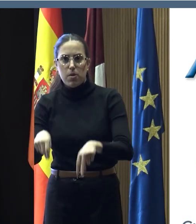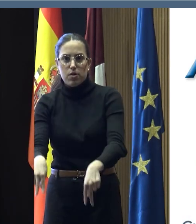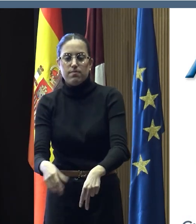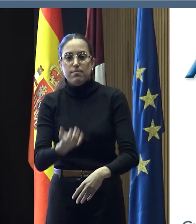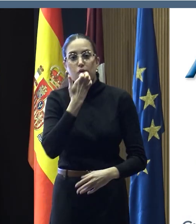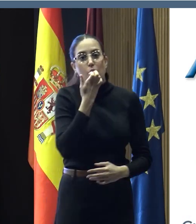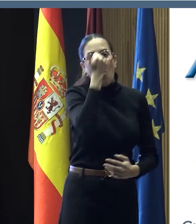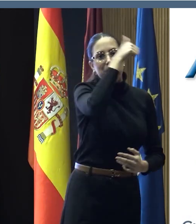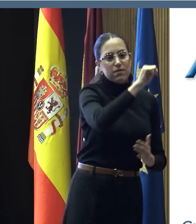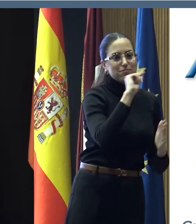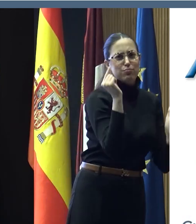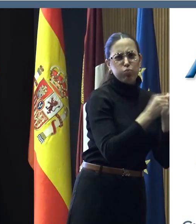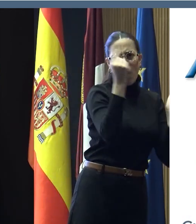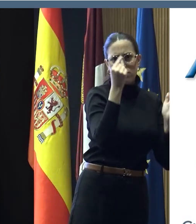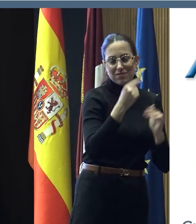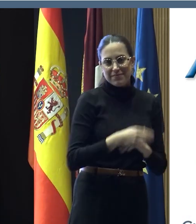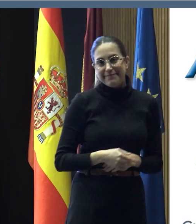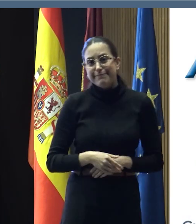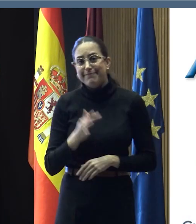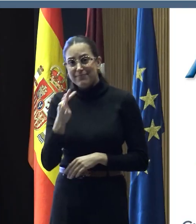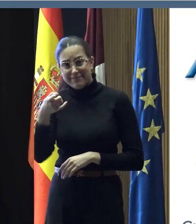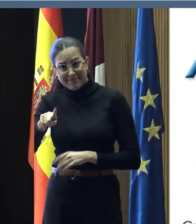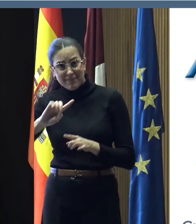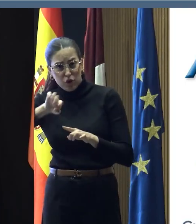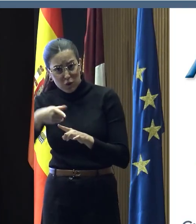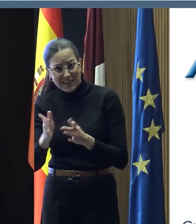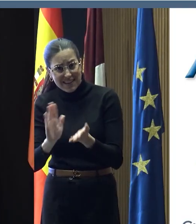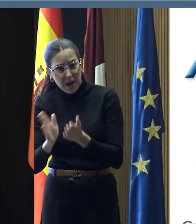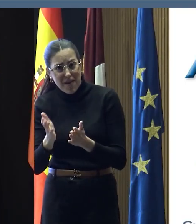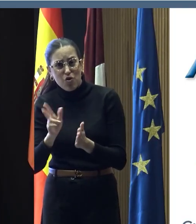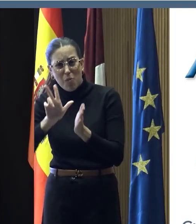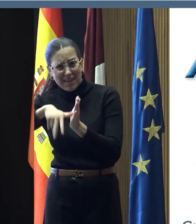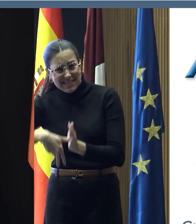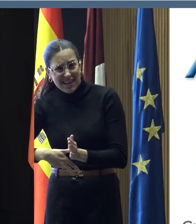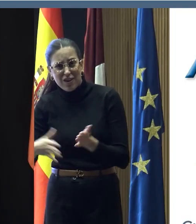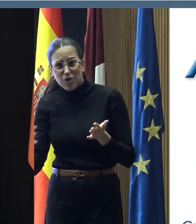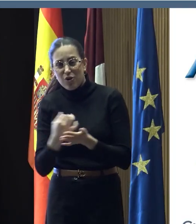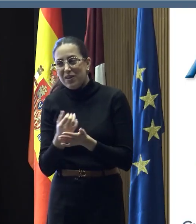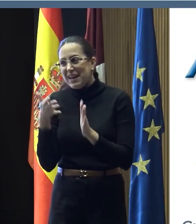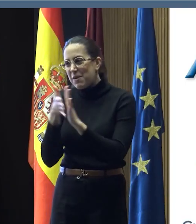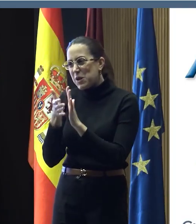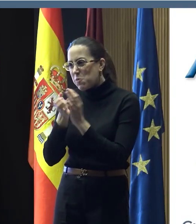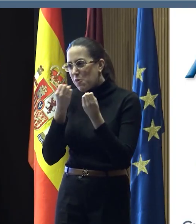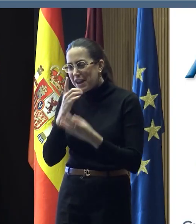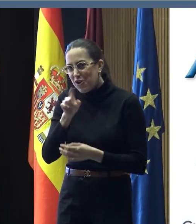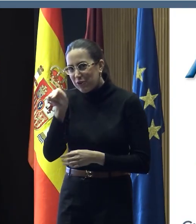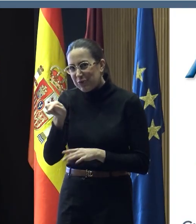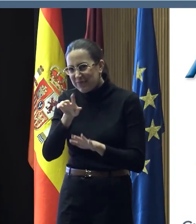el tratamiento, todo. No me explica muy bien, ya sé que no estás convencido,